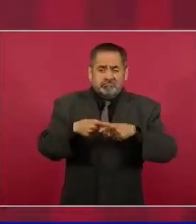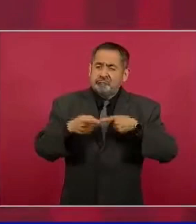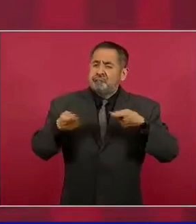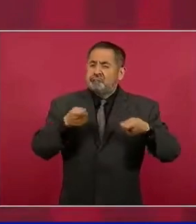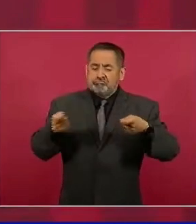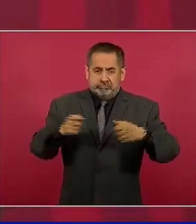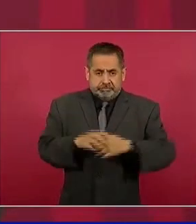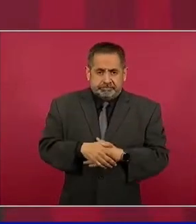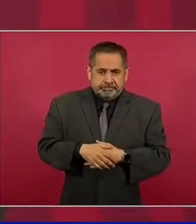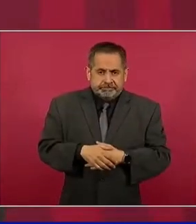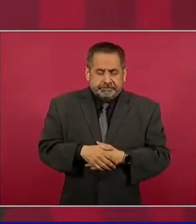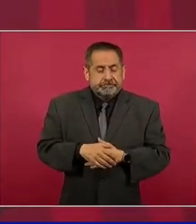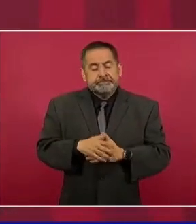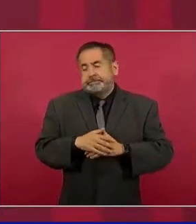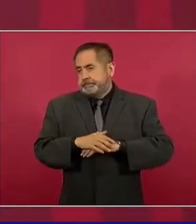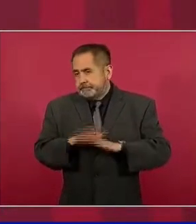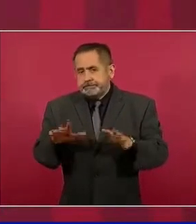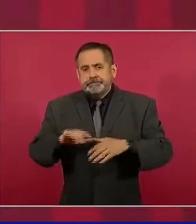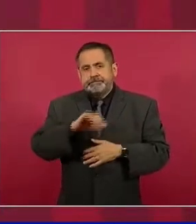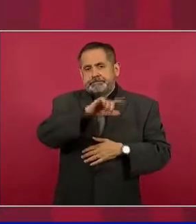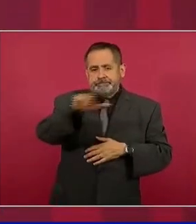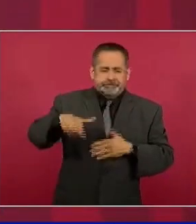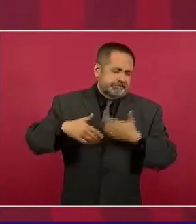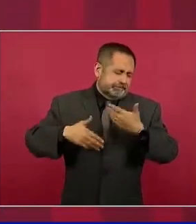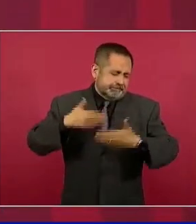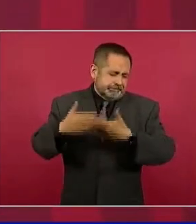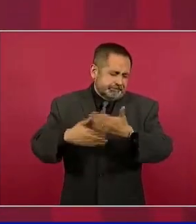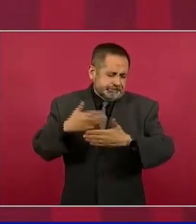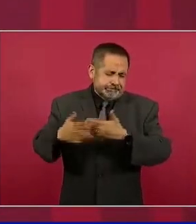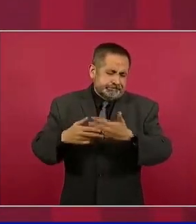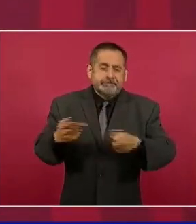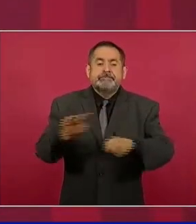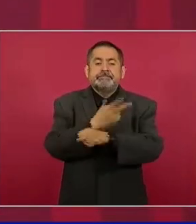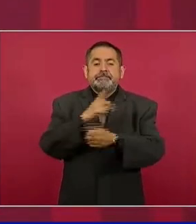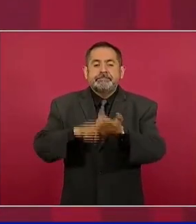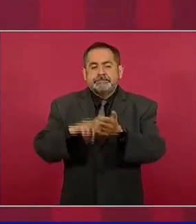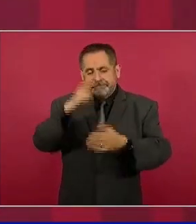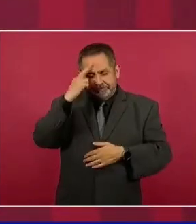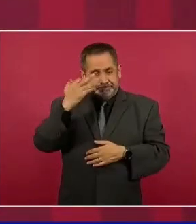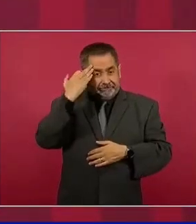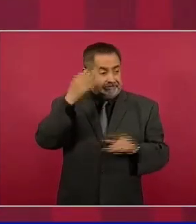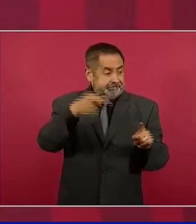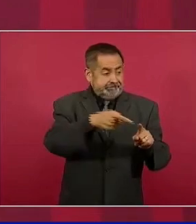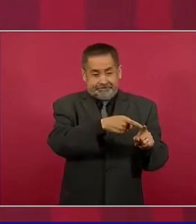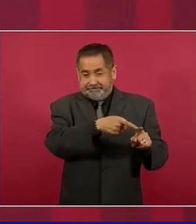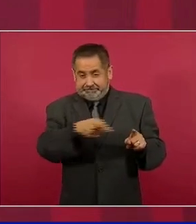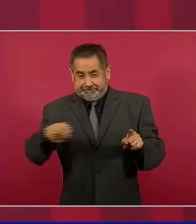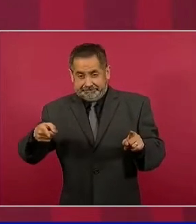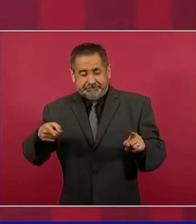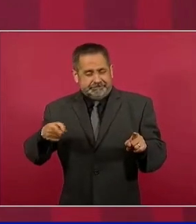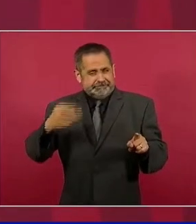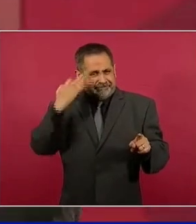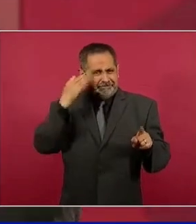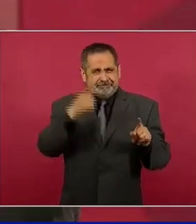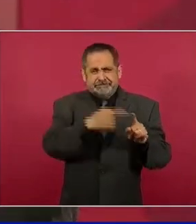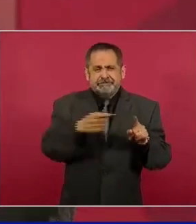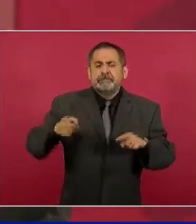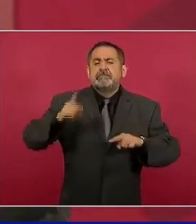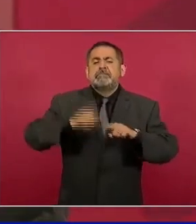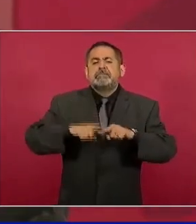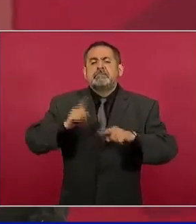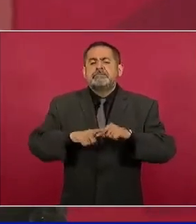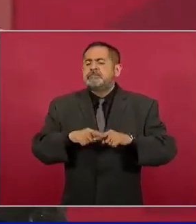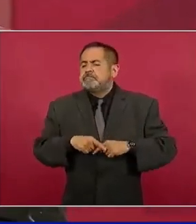Luego se piensa, bueno, ¿qué pasaba en todo ese tiempo? ¿Quién elegía?